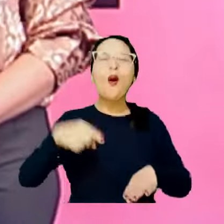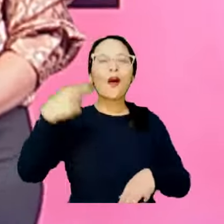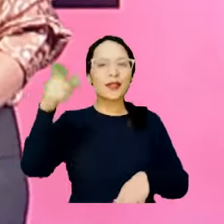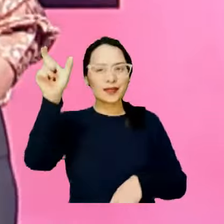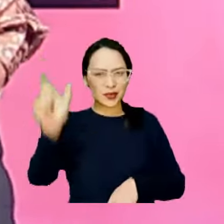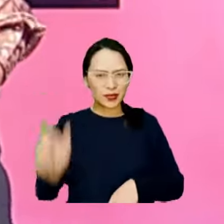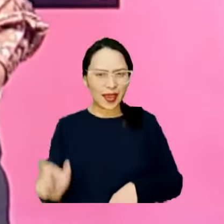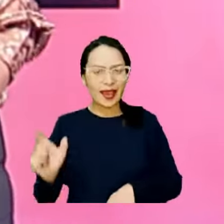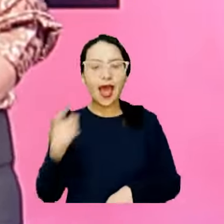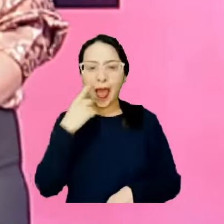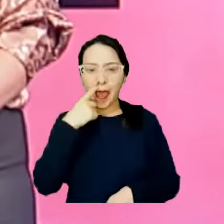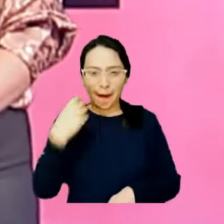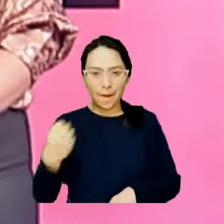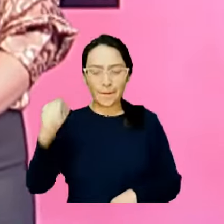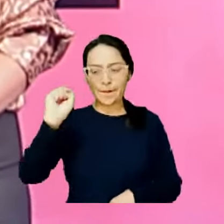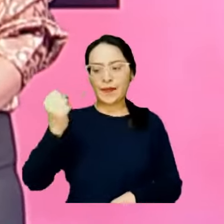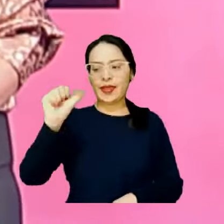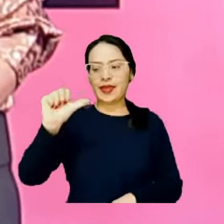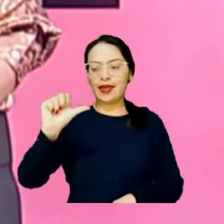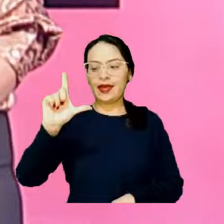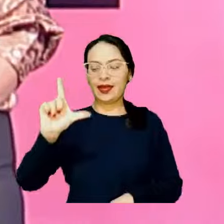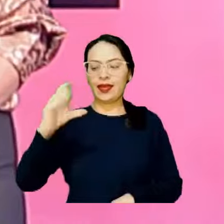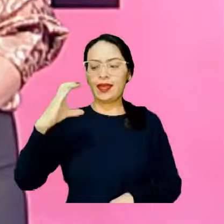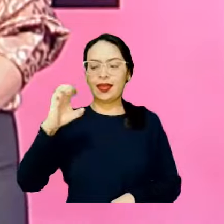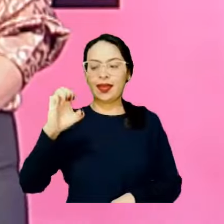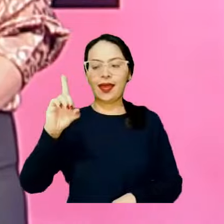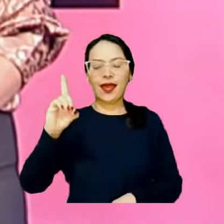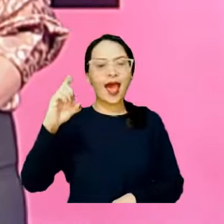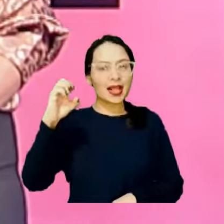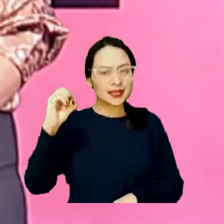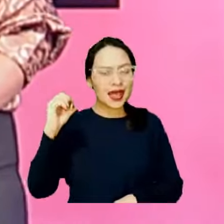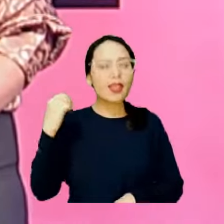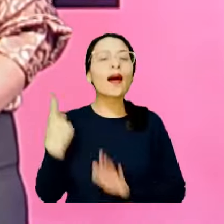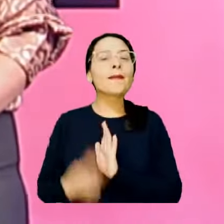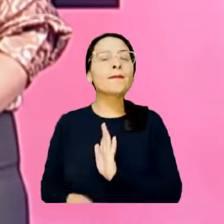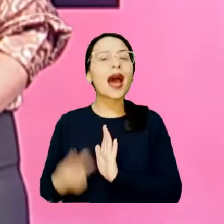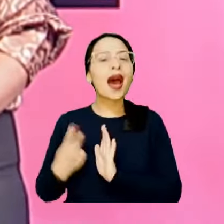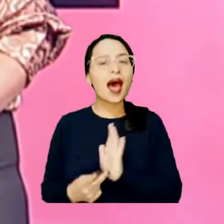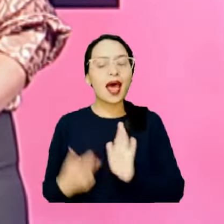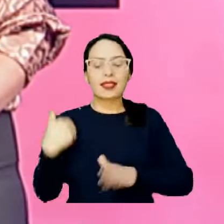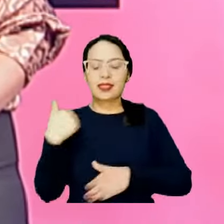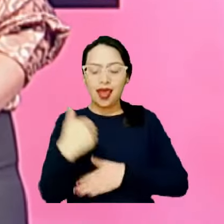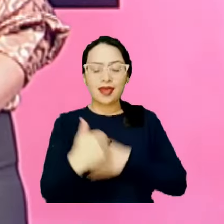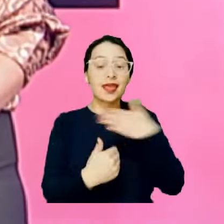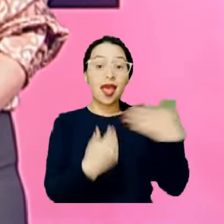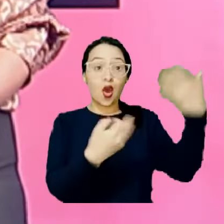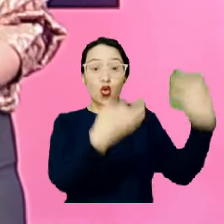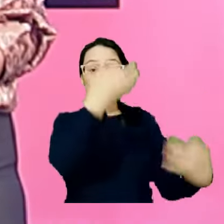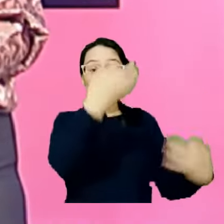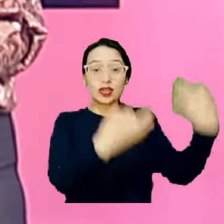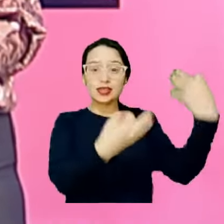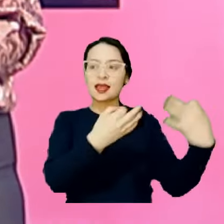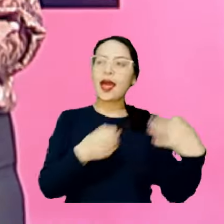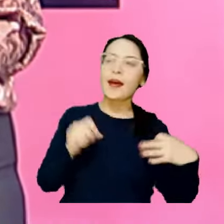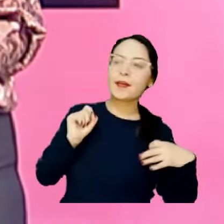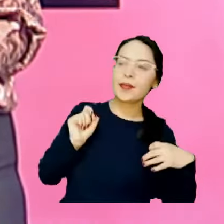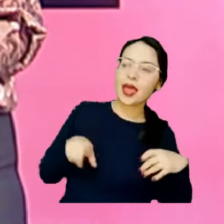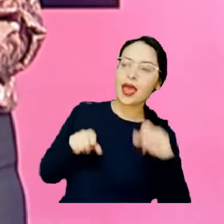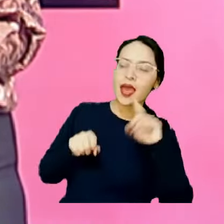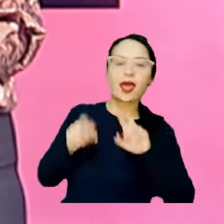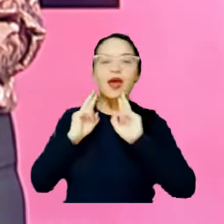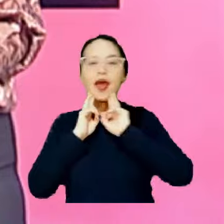cómo evidentemente se va cotejando con la diferente información que tiene Fiscalía General del Estado, y con eso